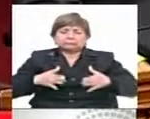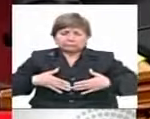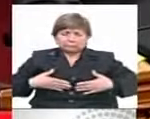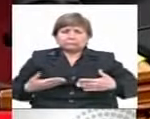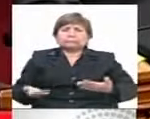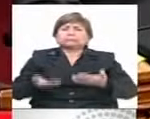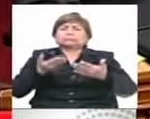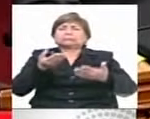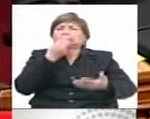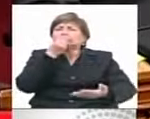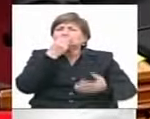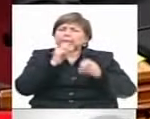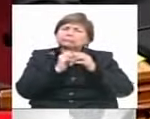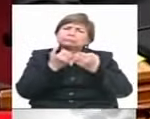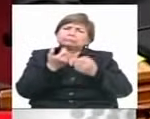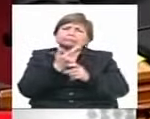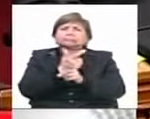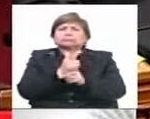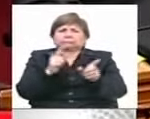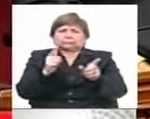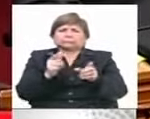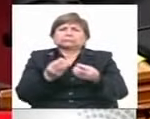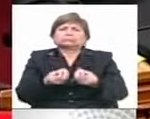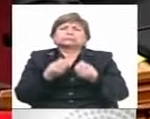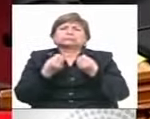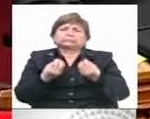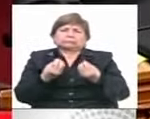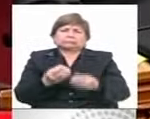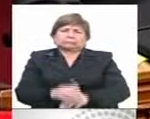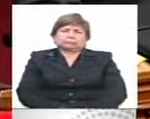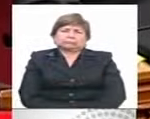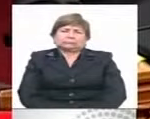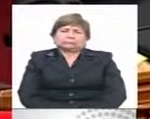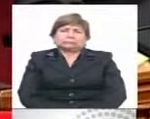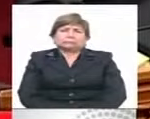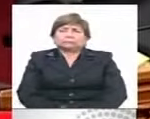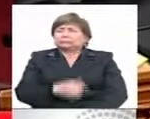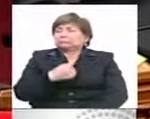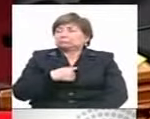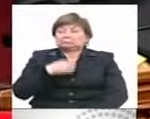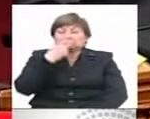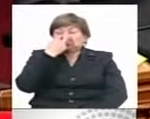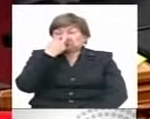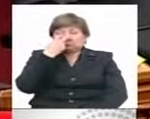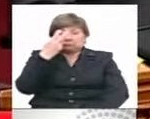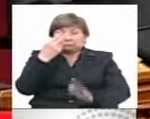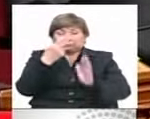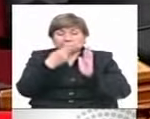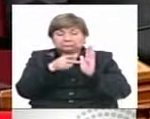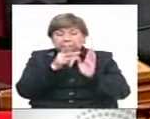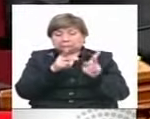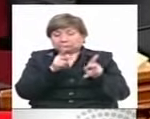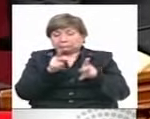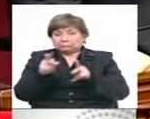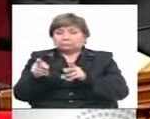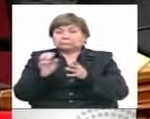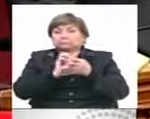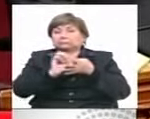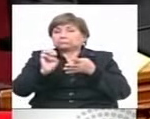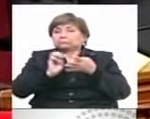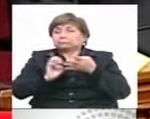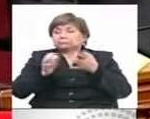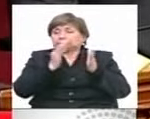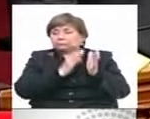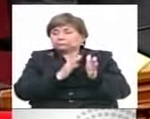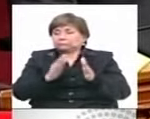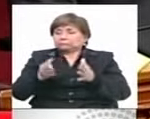pan en libertad, cómo. Yo no veo un cronograma, un plan estratégico bien